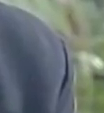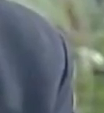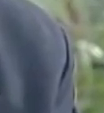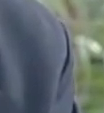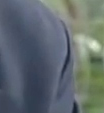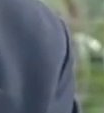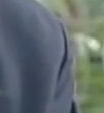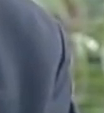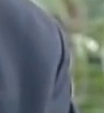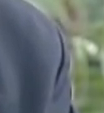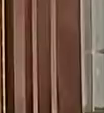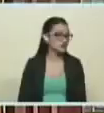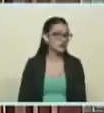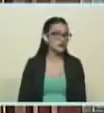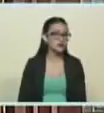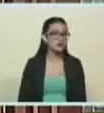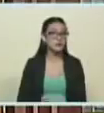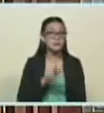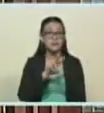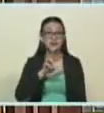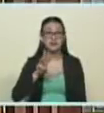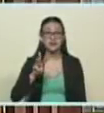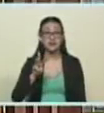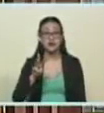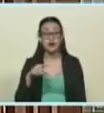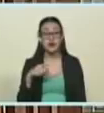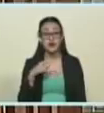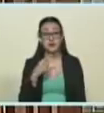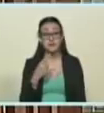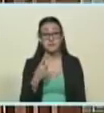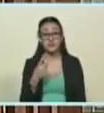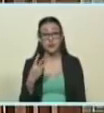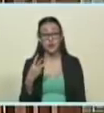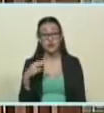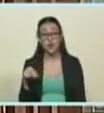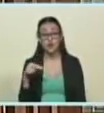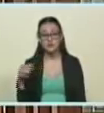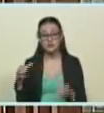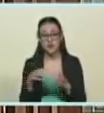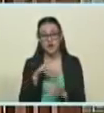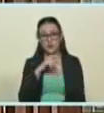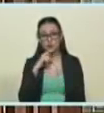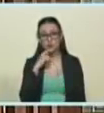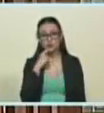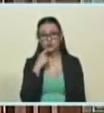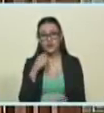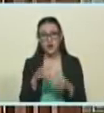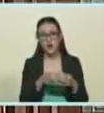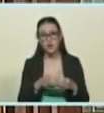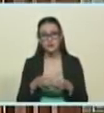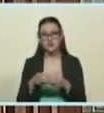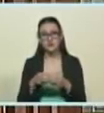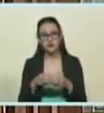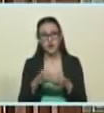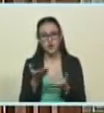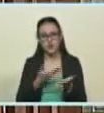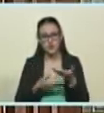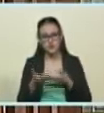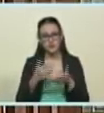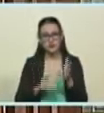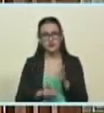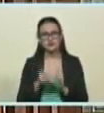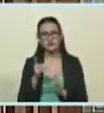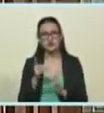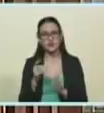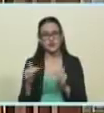23 y 24 de noviembre se va a reunir en Rusia la Comisión Binacional de Cooperación y